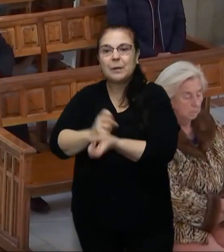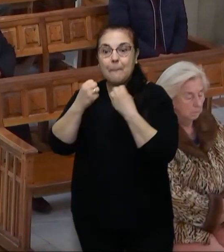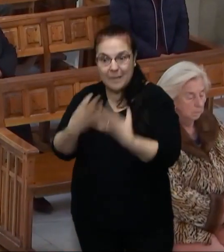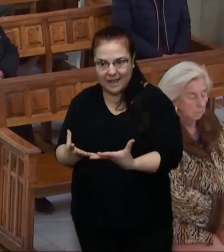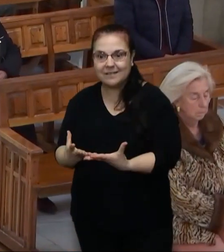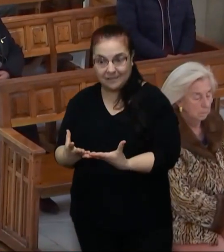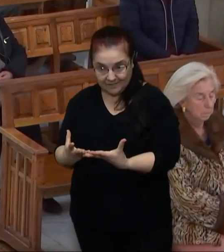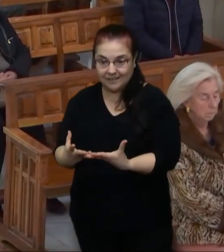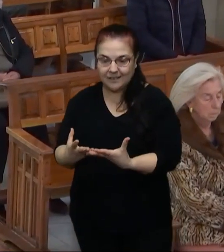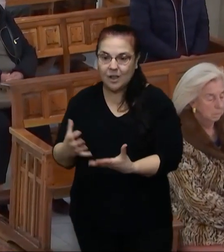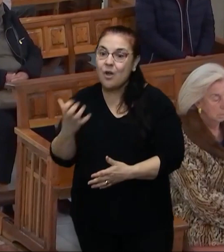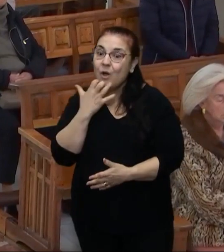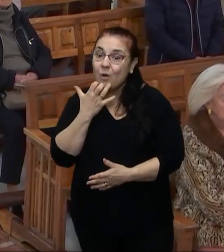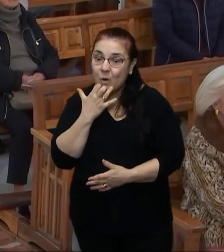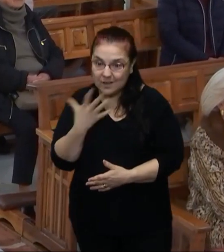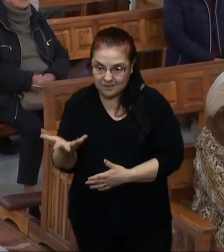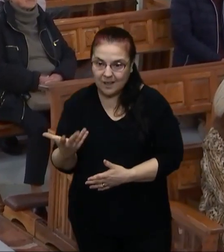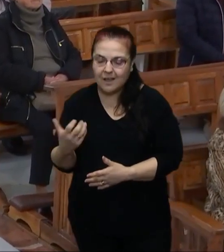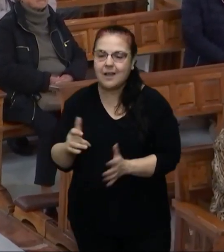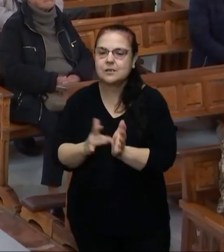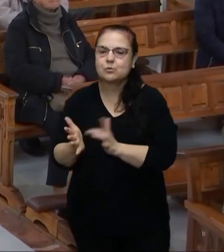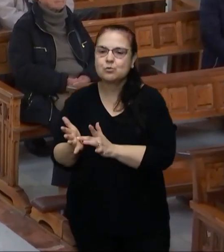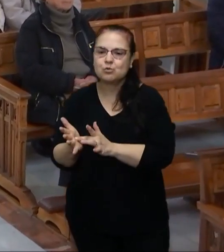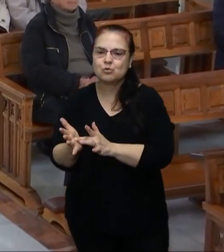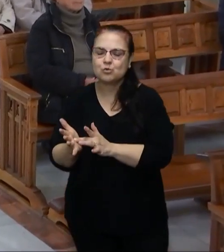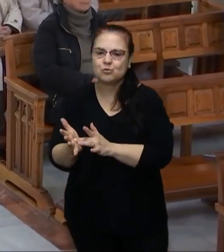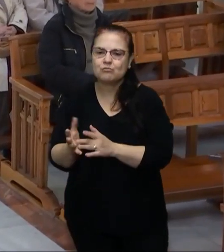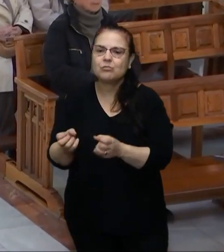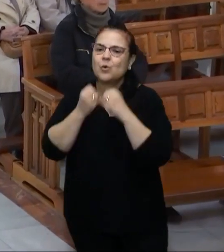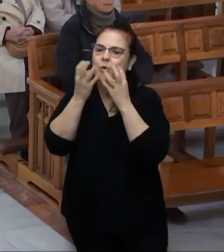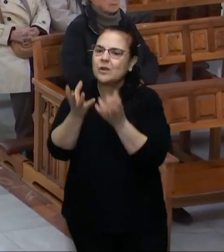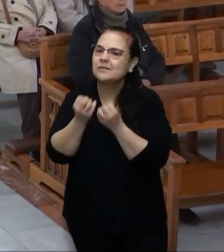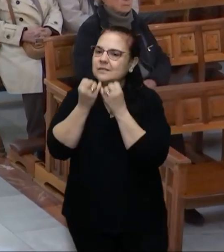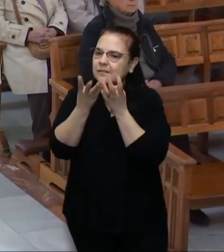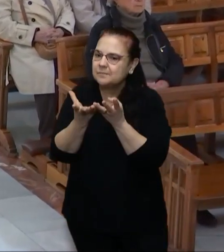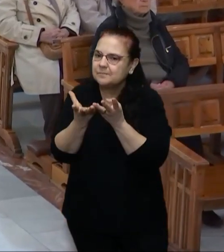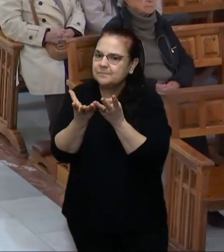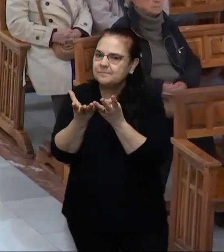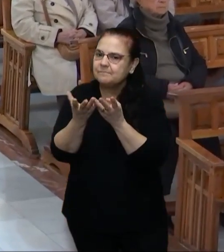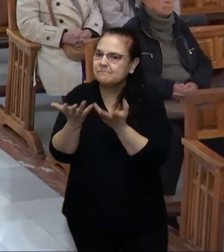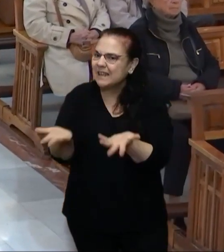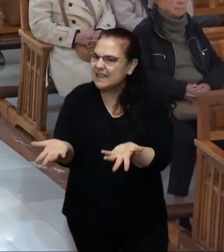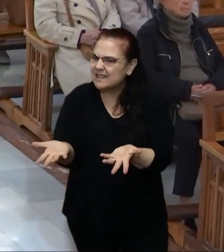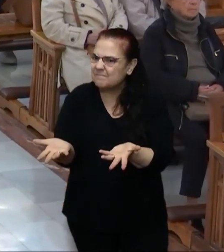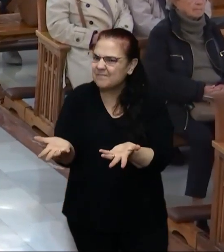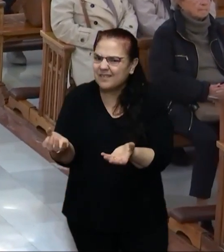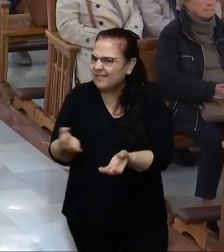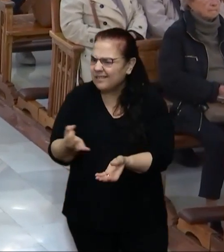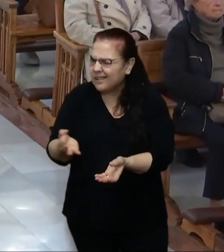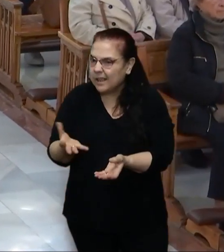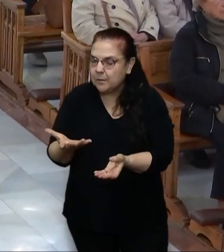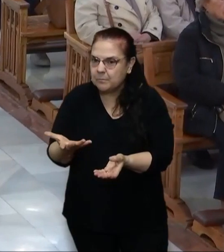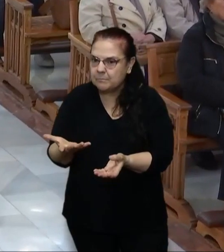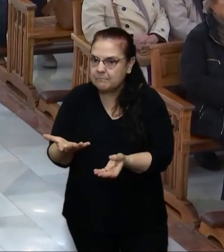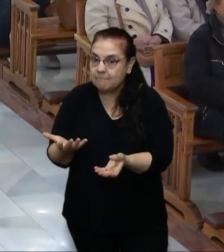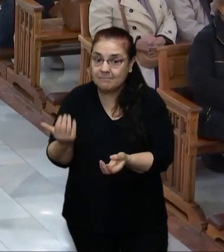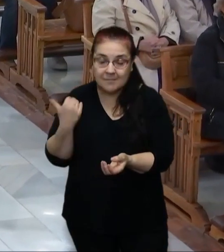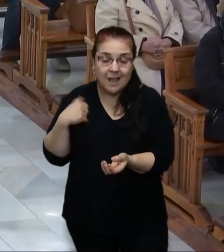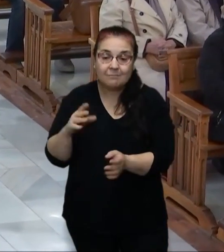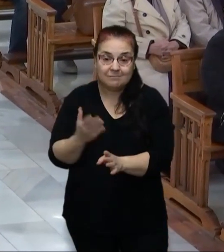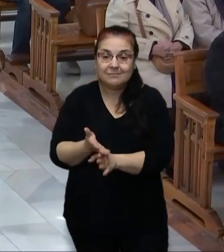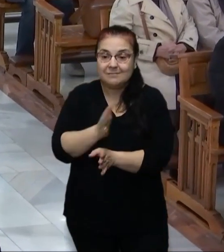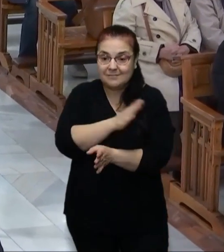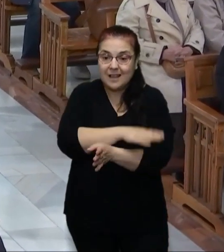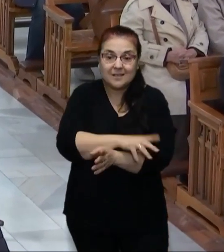La parábola que cuenta Jesús, evidentemente, es una anticipación de lo que va a ocurrir con